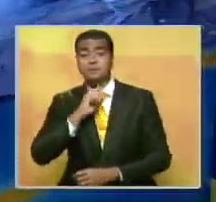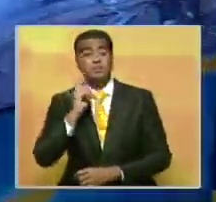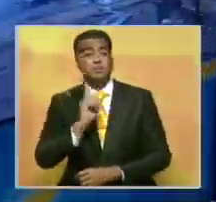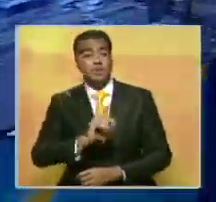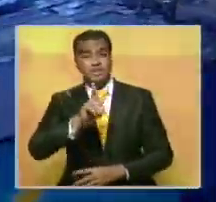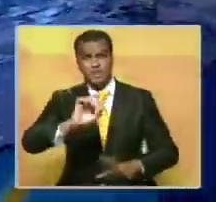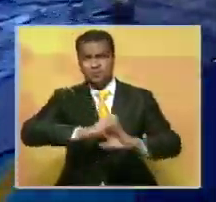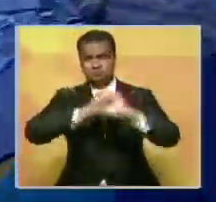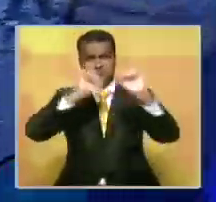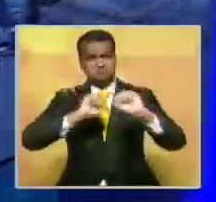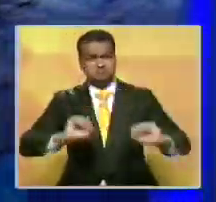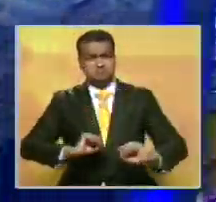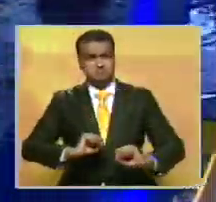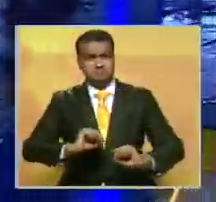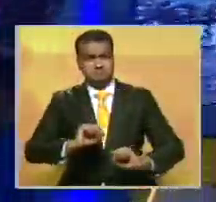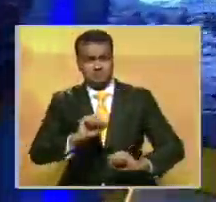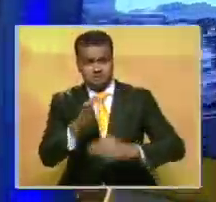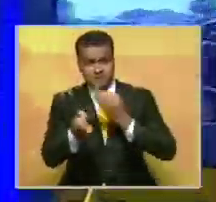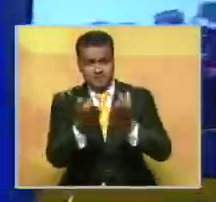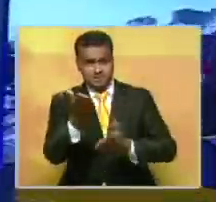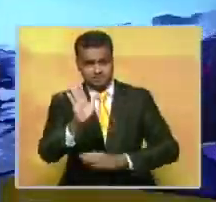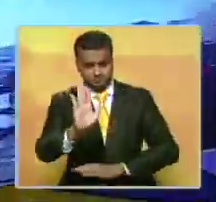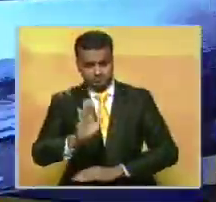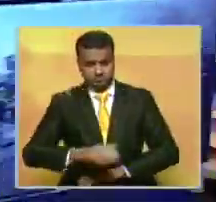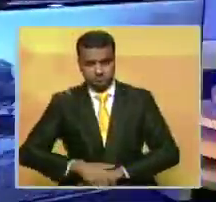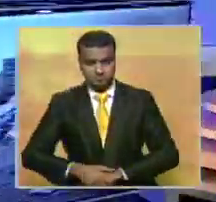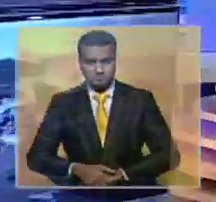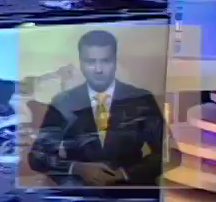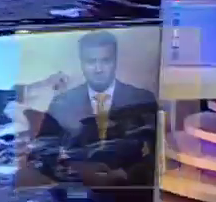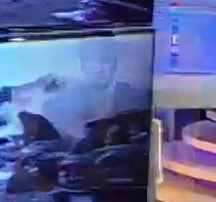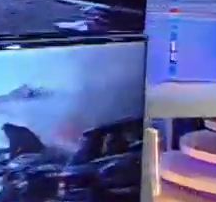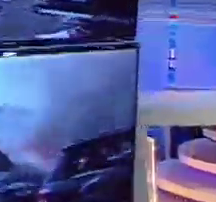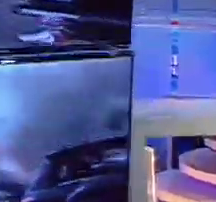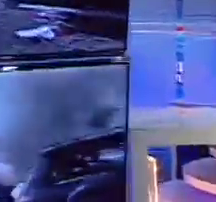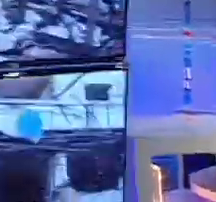2 explosiones. Ya les contamos.